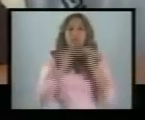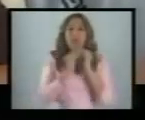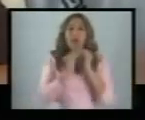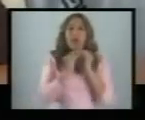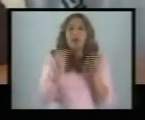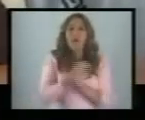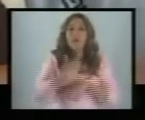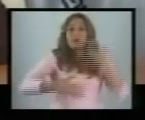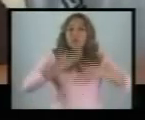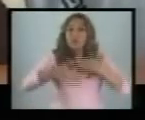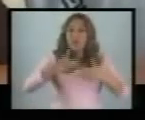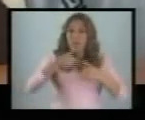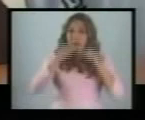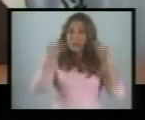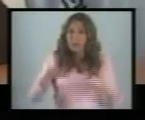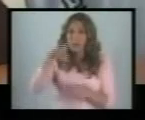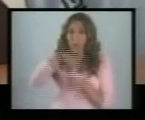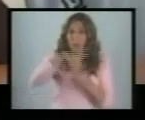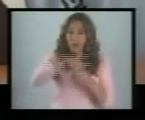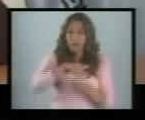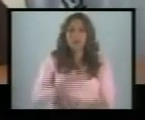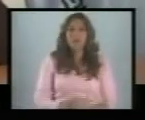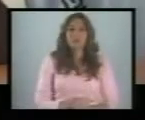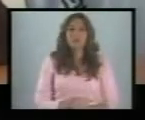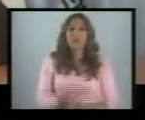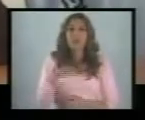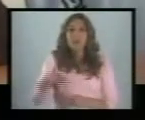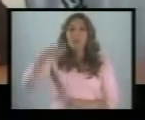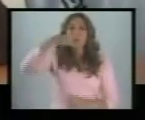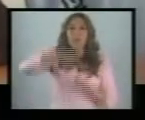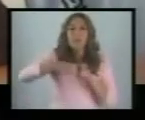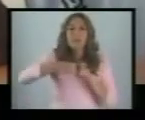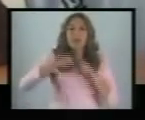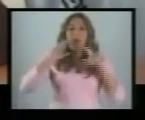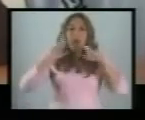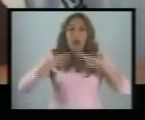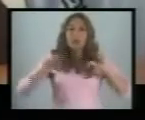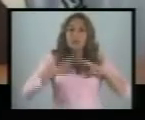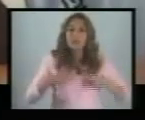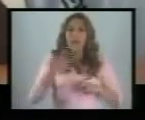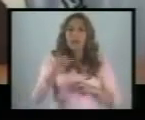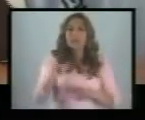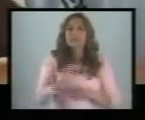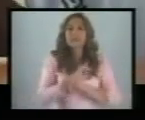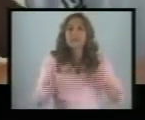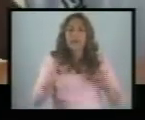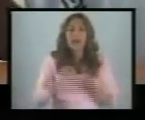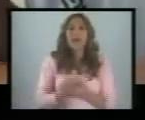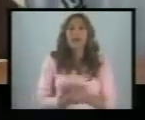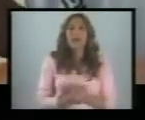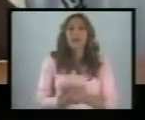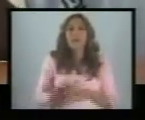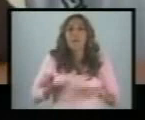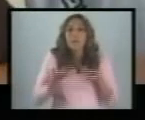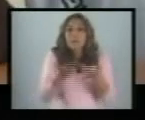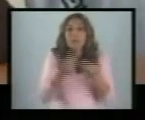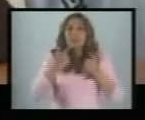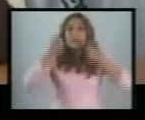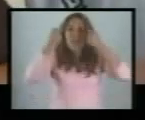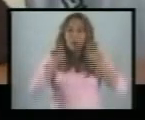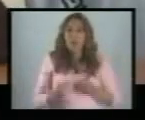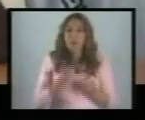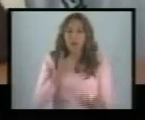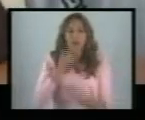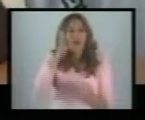del sistema electoral. Estas se suman a las auditorías existentes y se realizan para blindar la seguridad